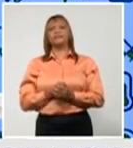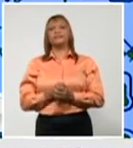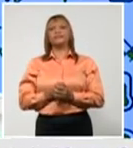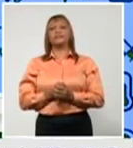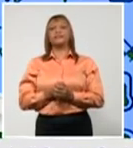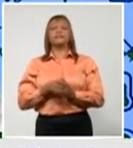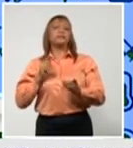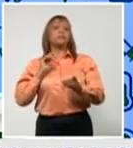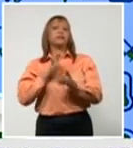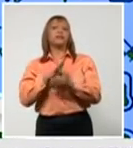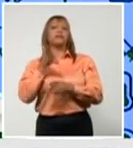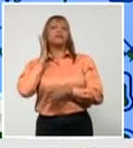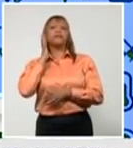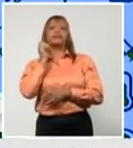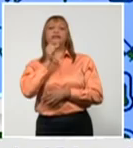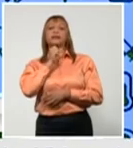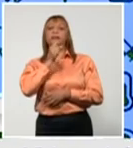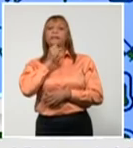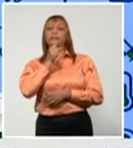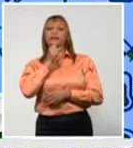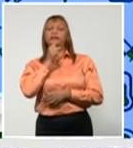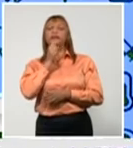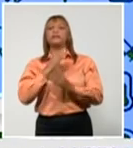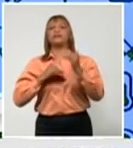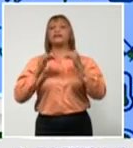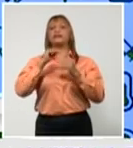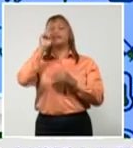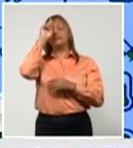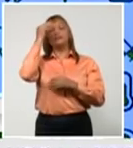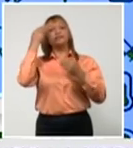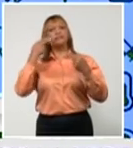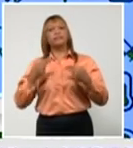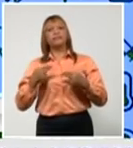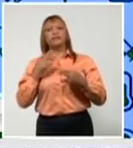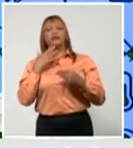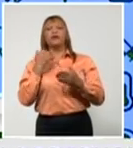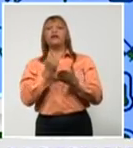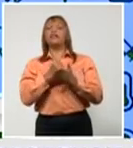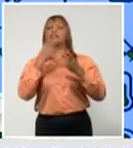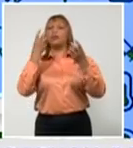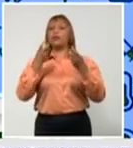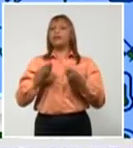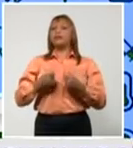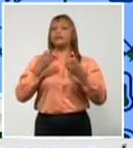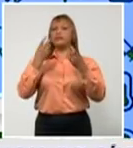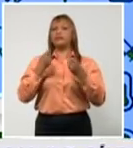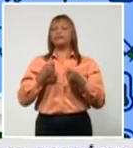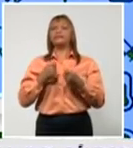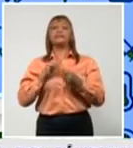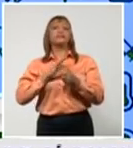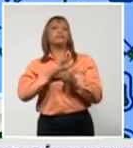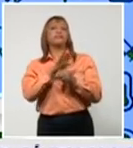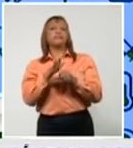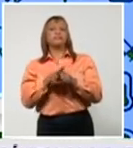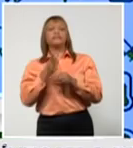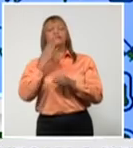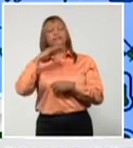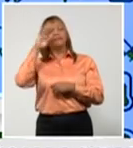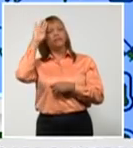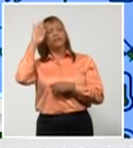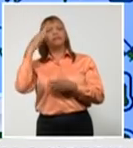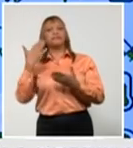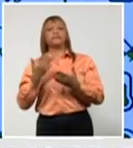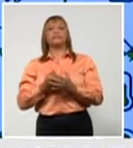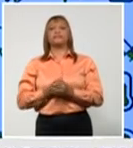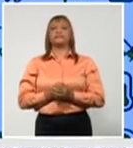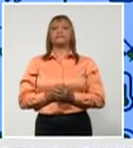la conferencia de prensa del Ministerio de Salud Pública sobre la actualización de la situación epidemiológica del país frente a la